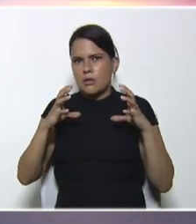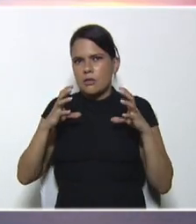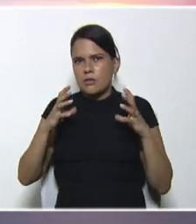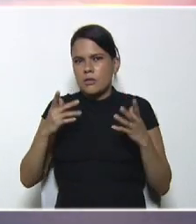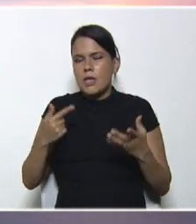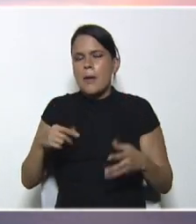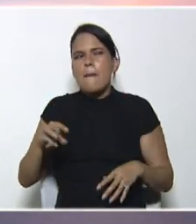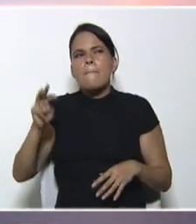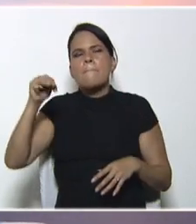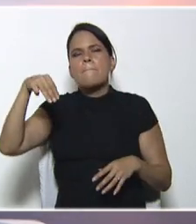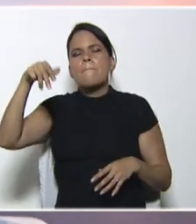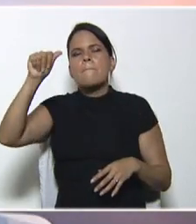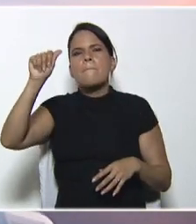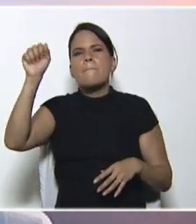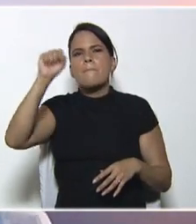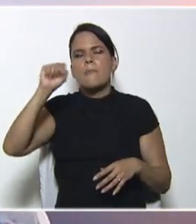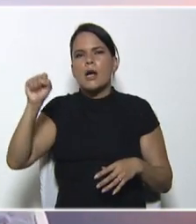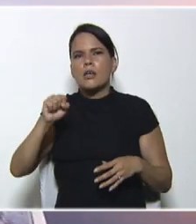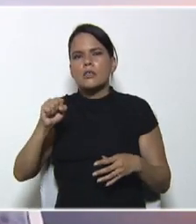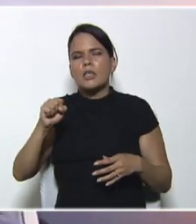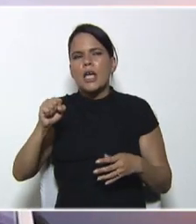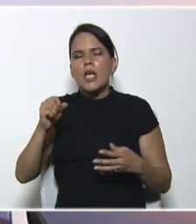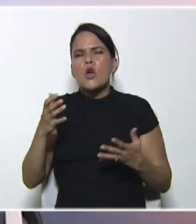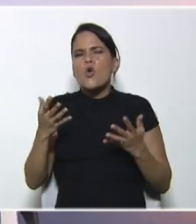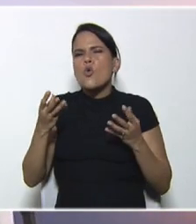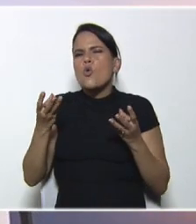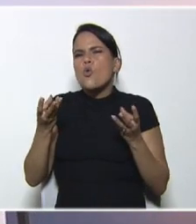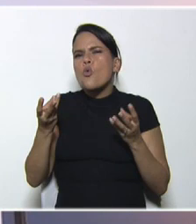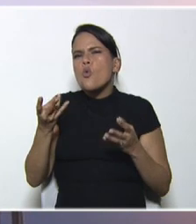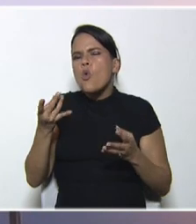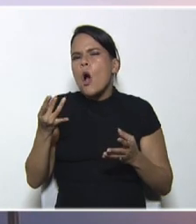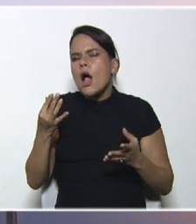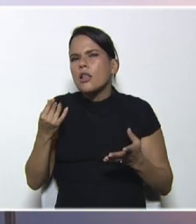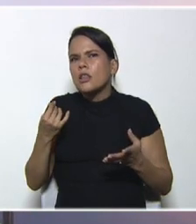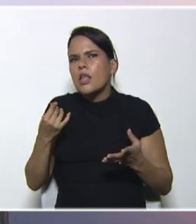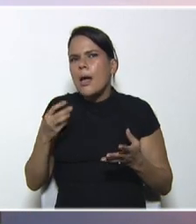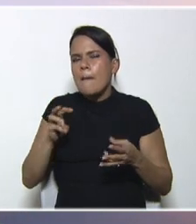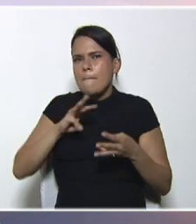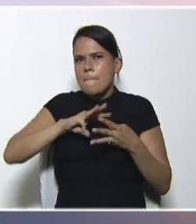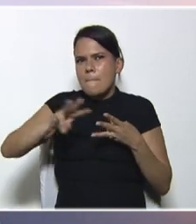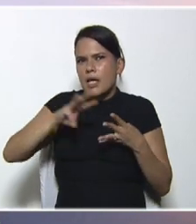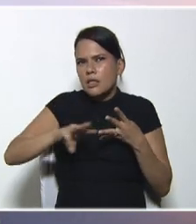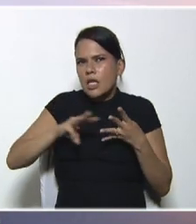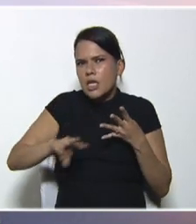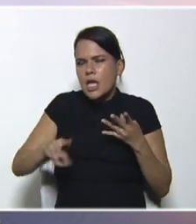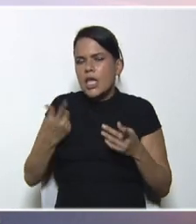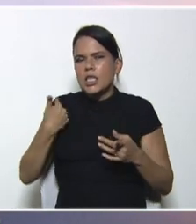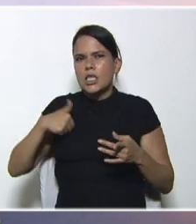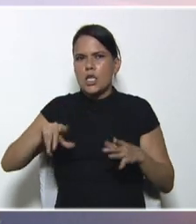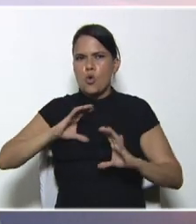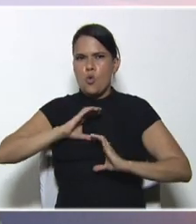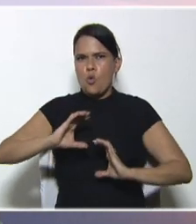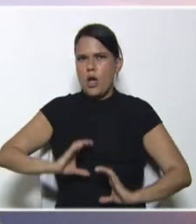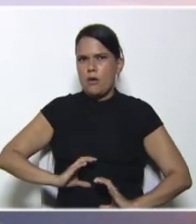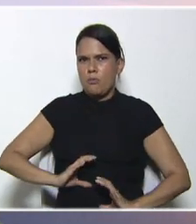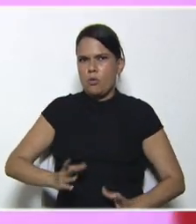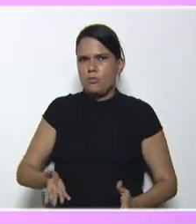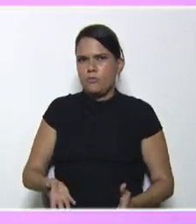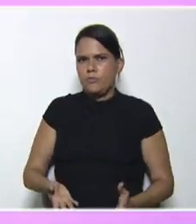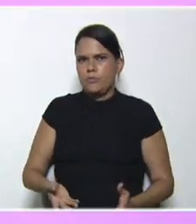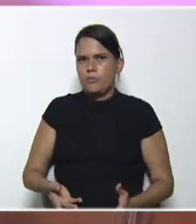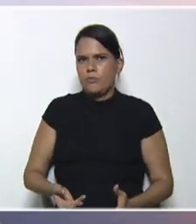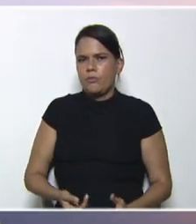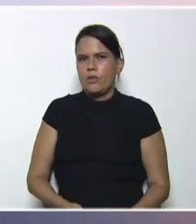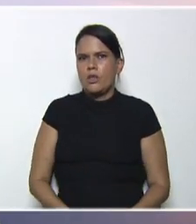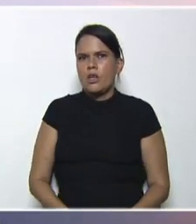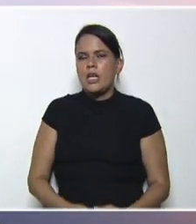Masa es la cantidad de materia que posee un cuerpo. Esto es una masa y tiene cantidad de materia.